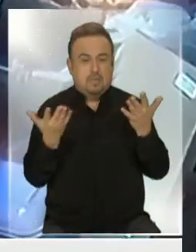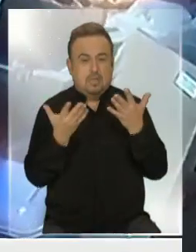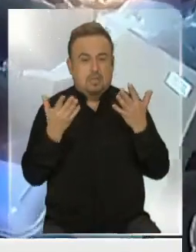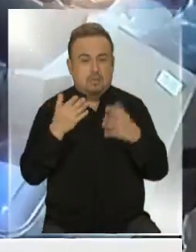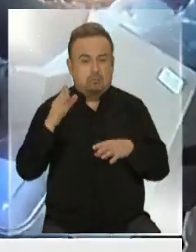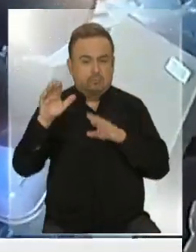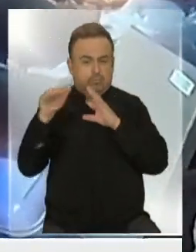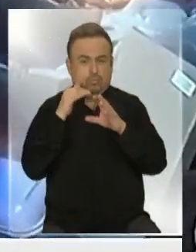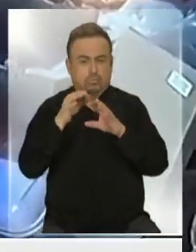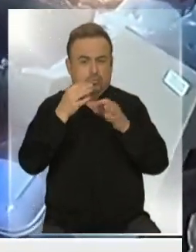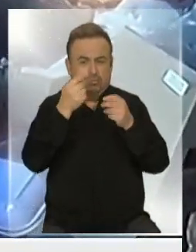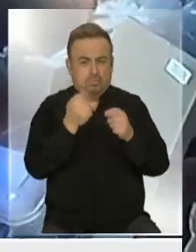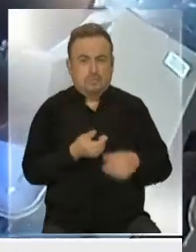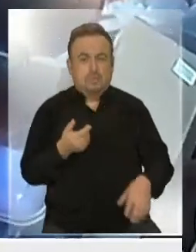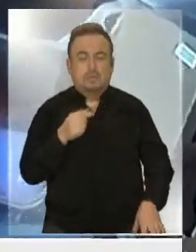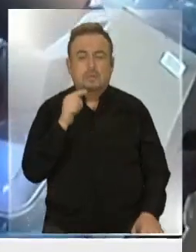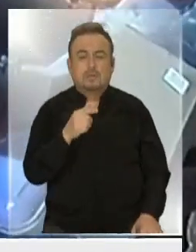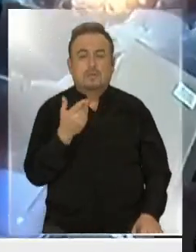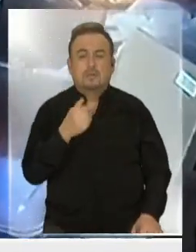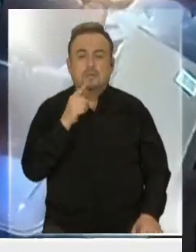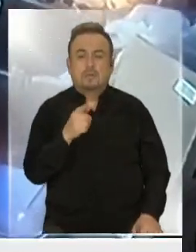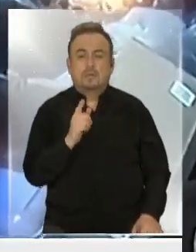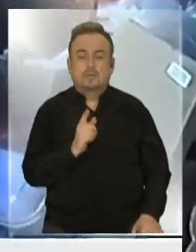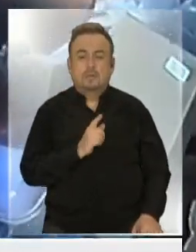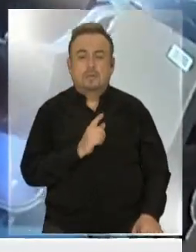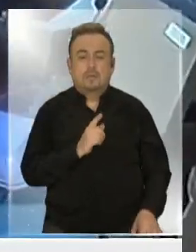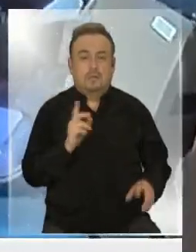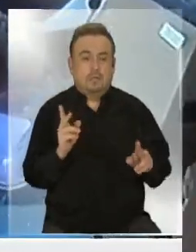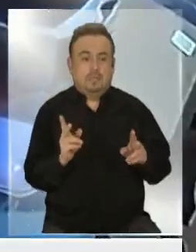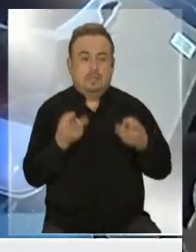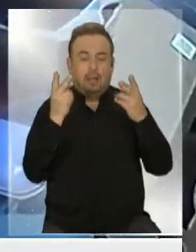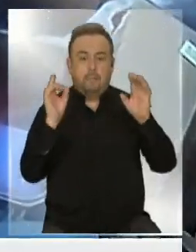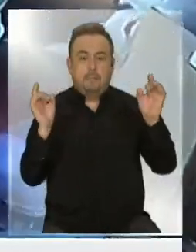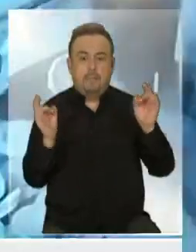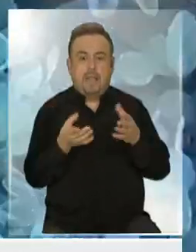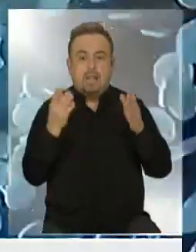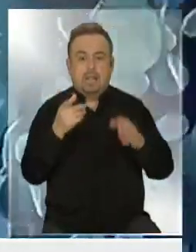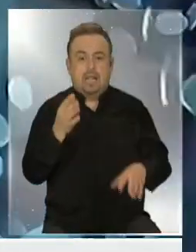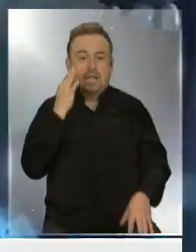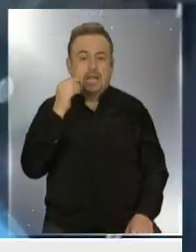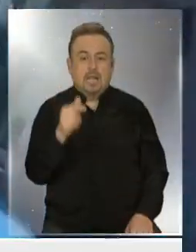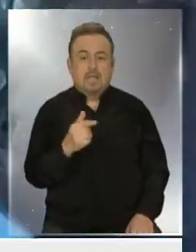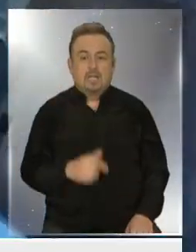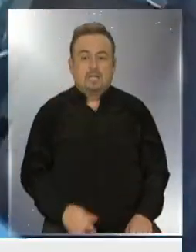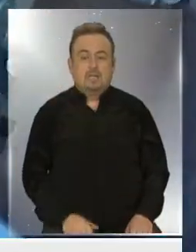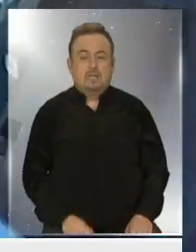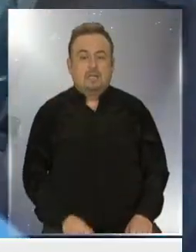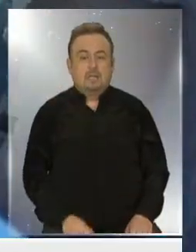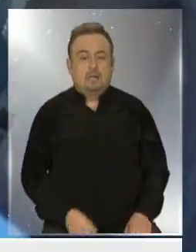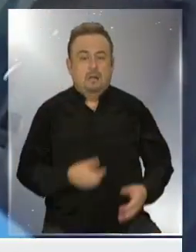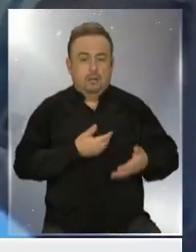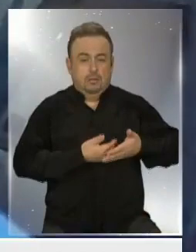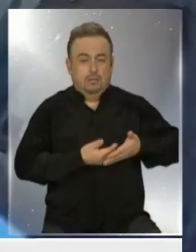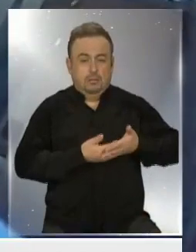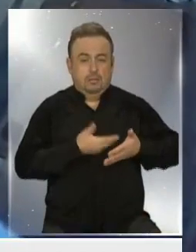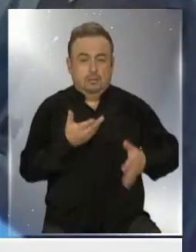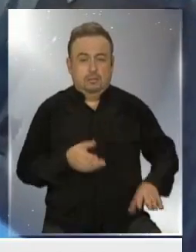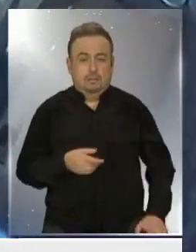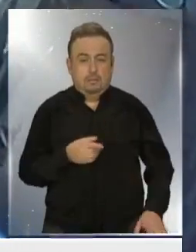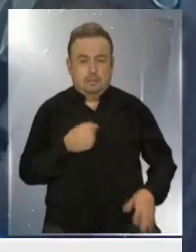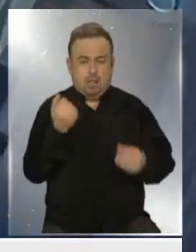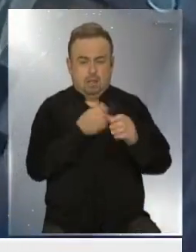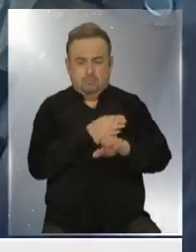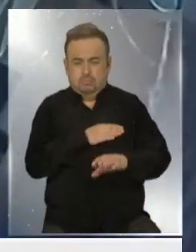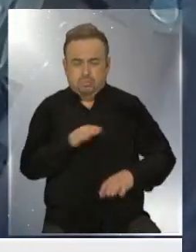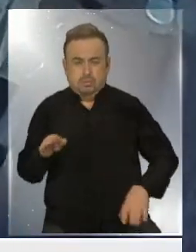acaba de llegar y corresponde a una salvada bastante milagrosa de esta niña, incluso de una guagua, que fue registrada